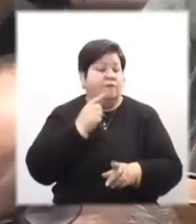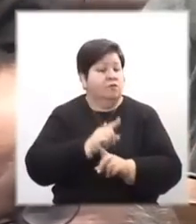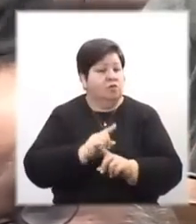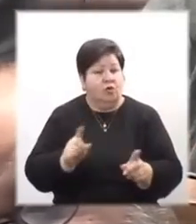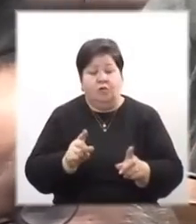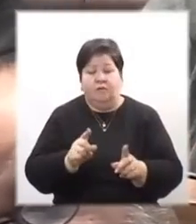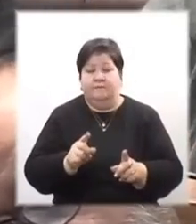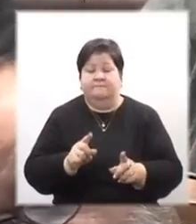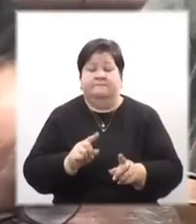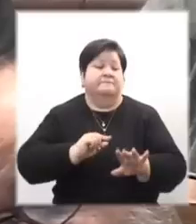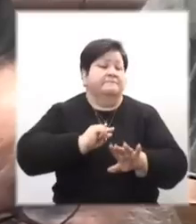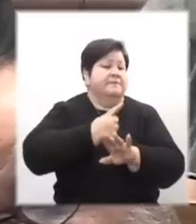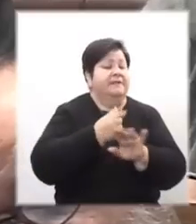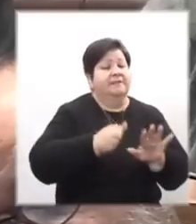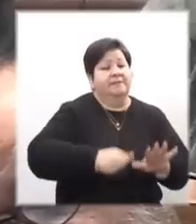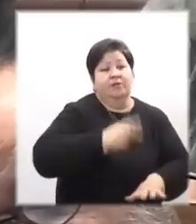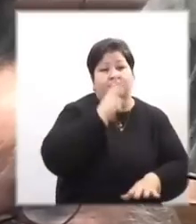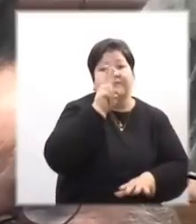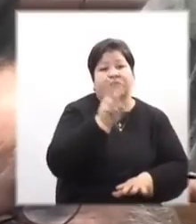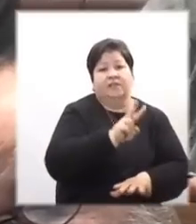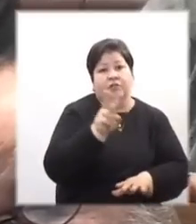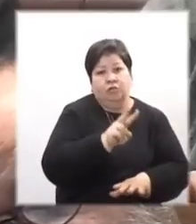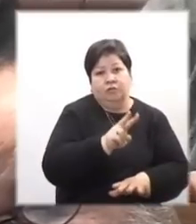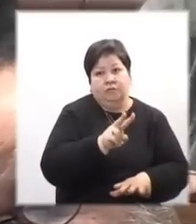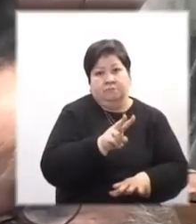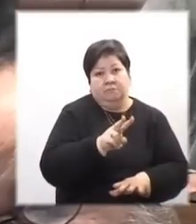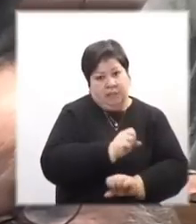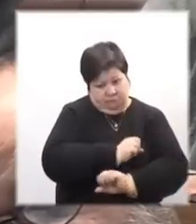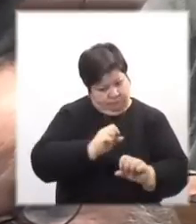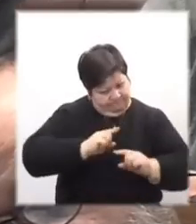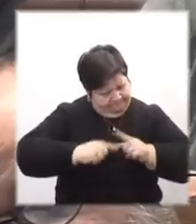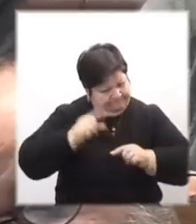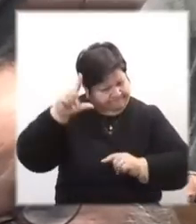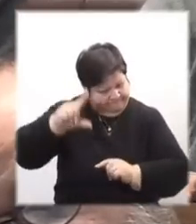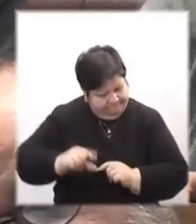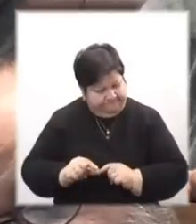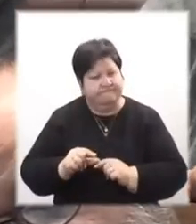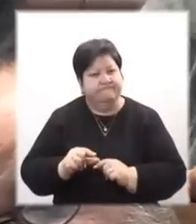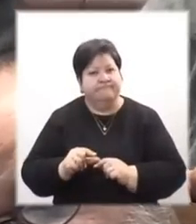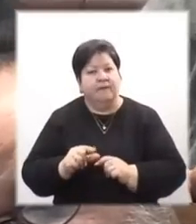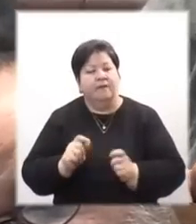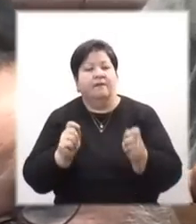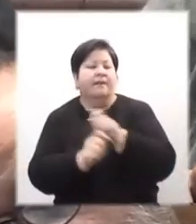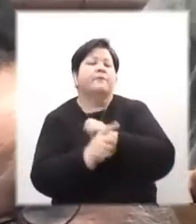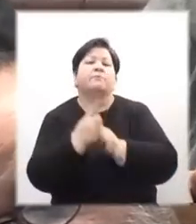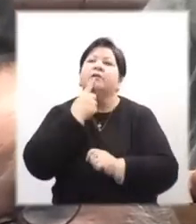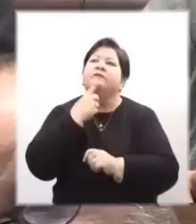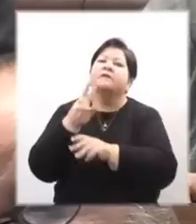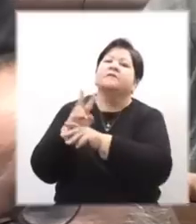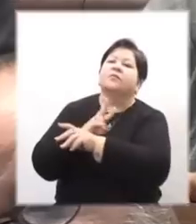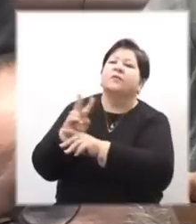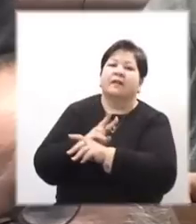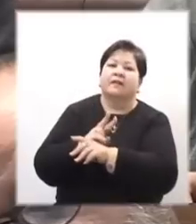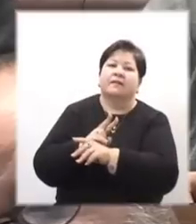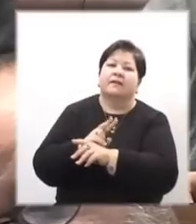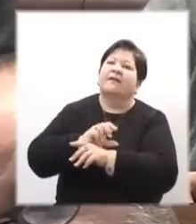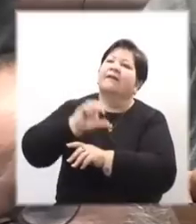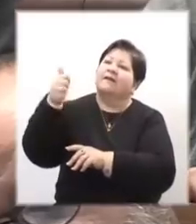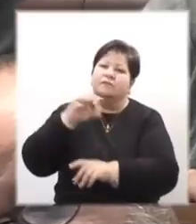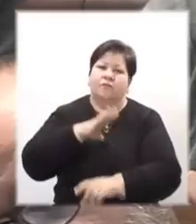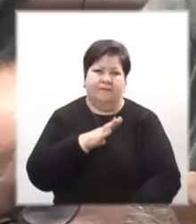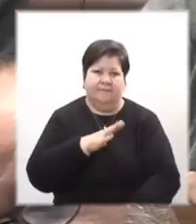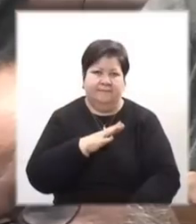que tuvimos en el primer semestre del 2022 para poder bajar. Es un cambio de política de seguridad que para mí tiene